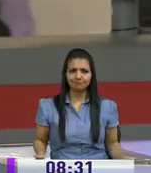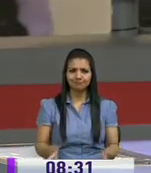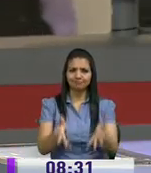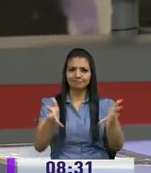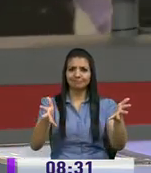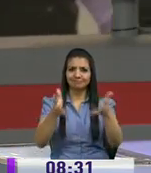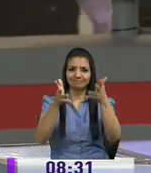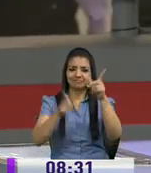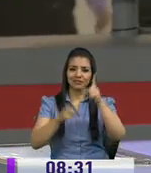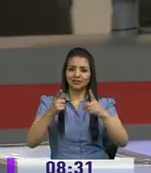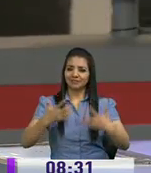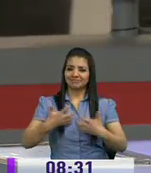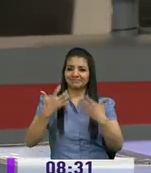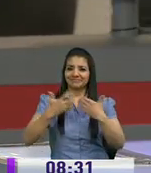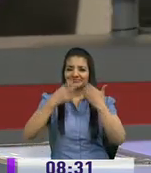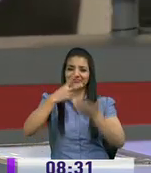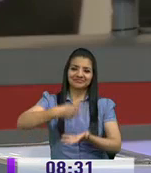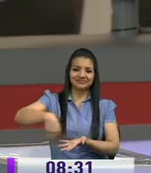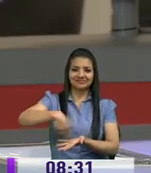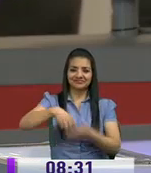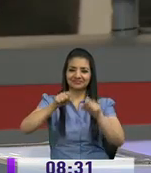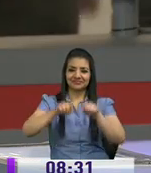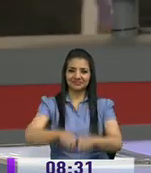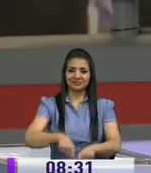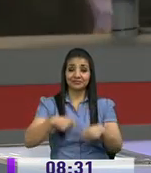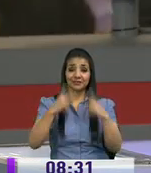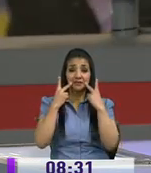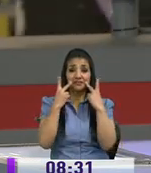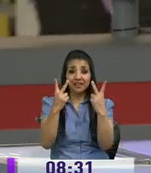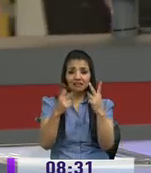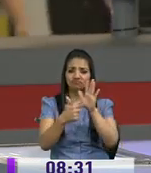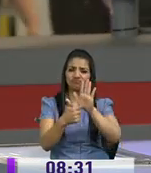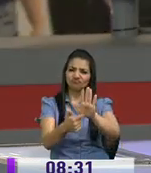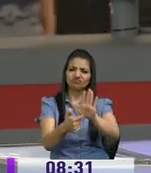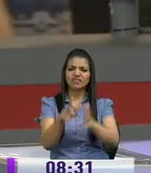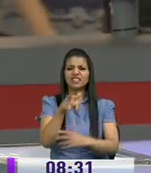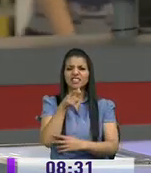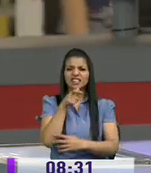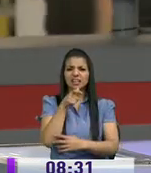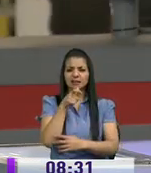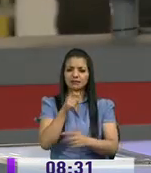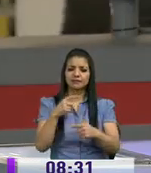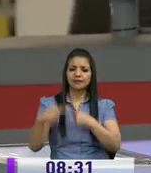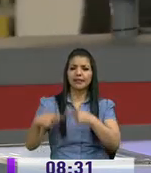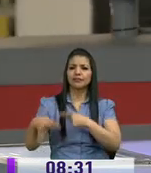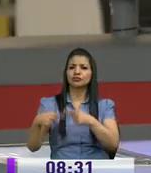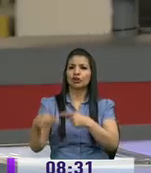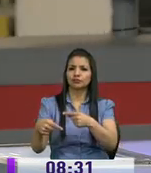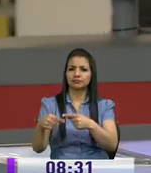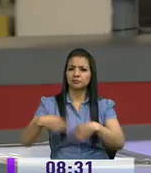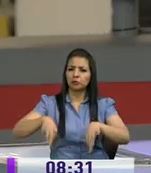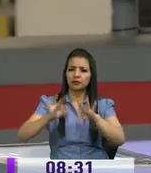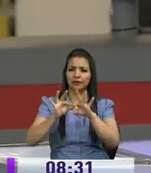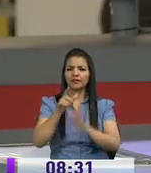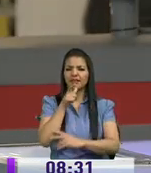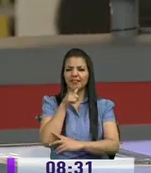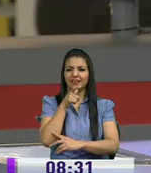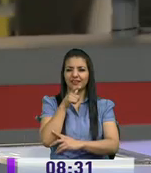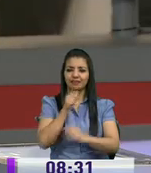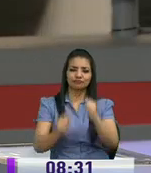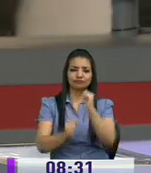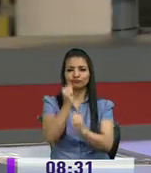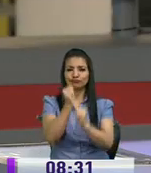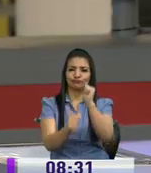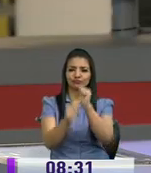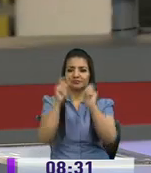para levantar el ánimo de nosotros. Vamos a ver un pequeño reportaje sobre quienes mantienen una de las más importantes tradiciones de los festejos